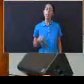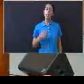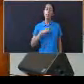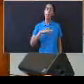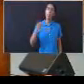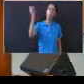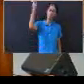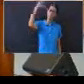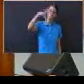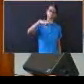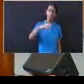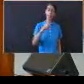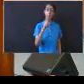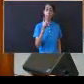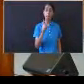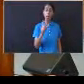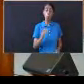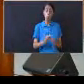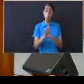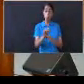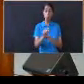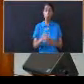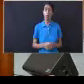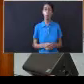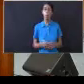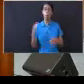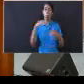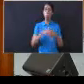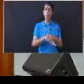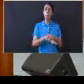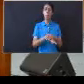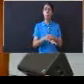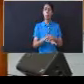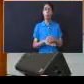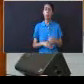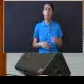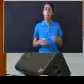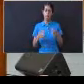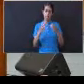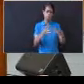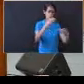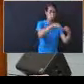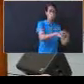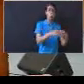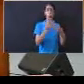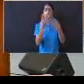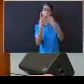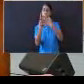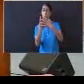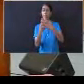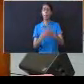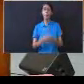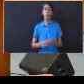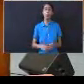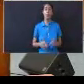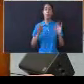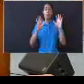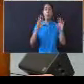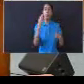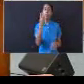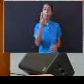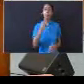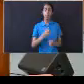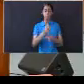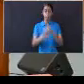esclavo, estuve en la cárcel. Entonces, 13 años después, soy un hombre poderoso, que tiene el poder para salvar a toda